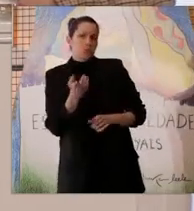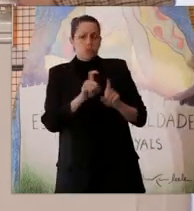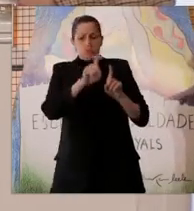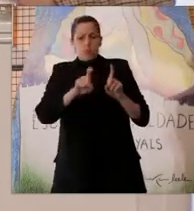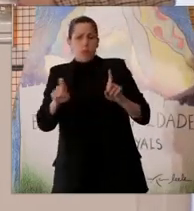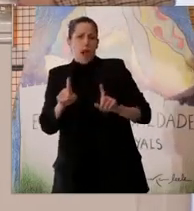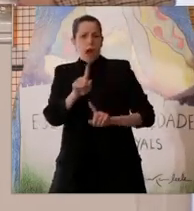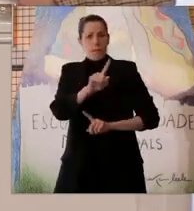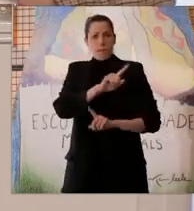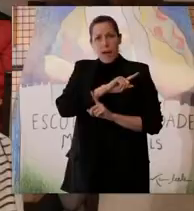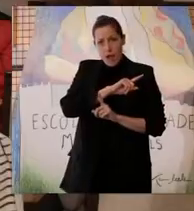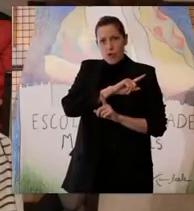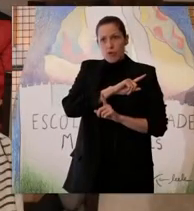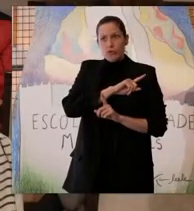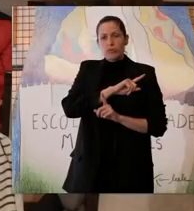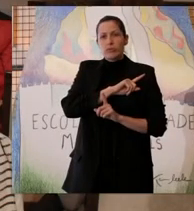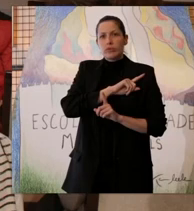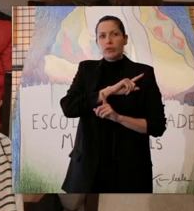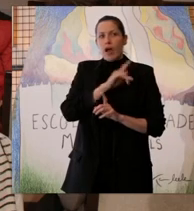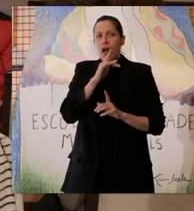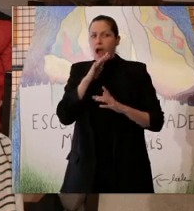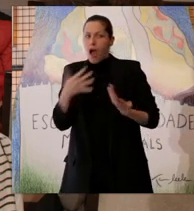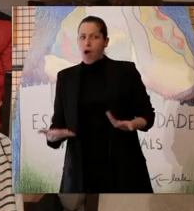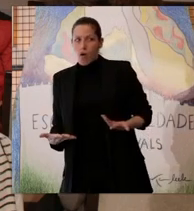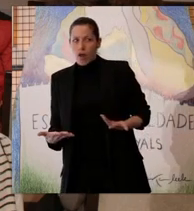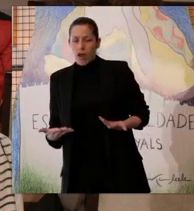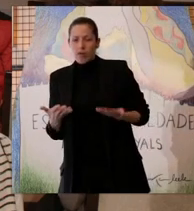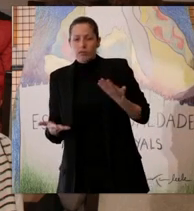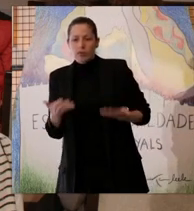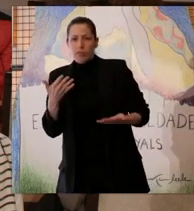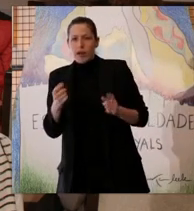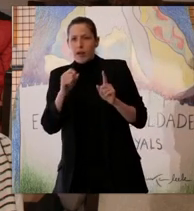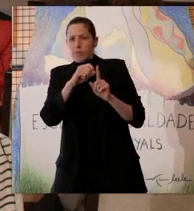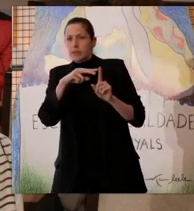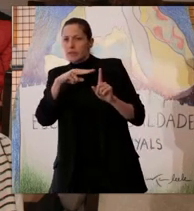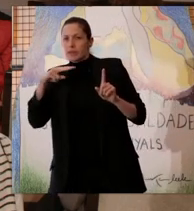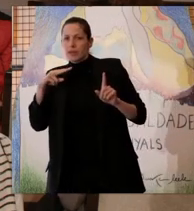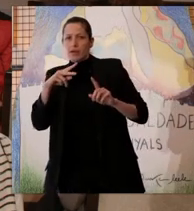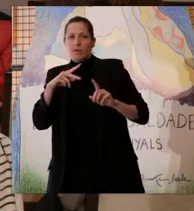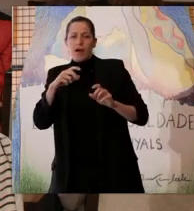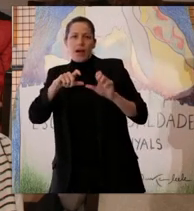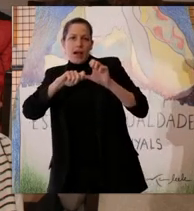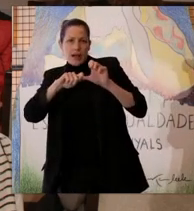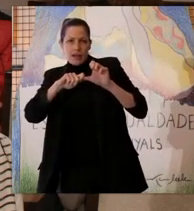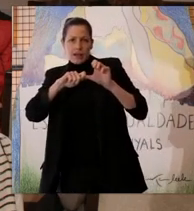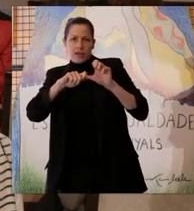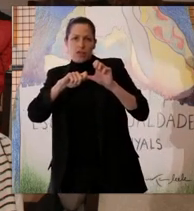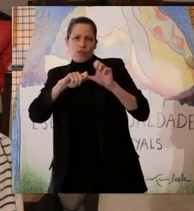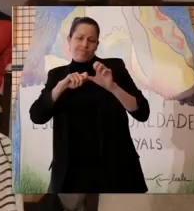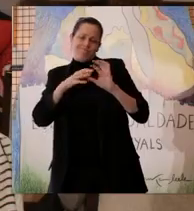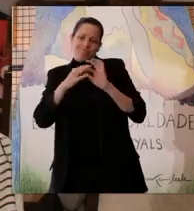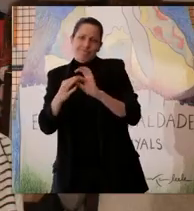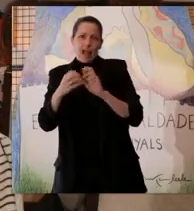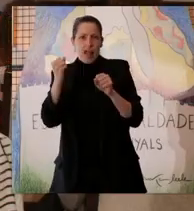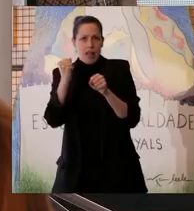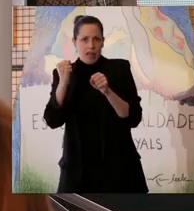quedarlas con perspectiva de género porque te encuentras realidades asombrosas con respecto al tema laboral de las mujeres al